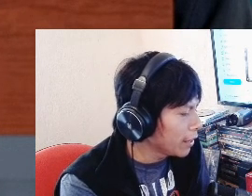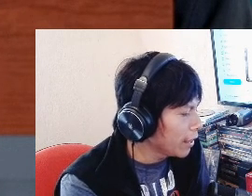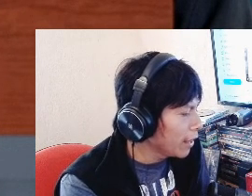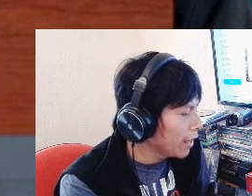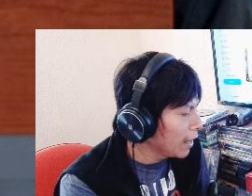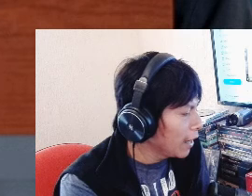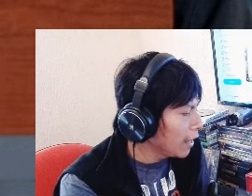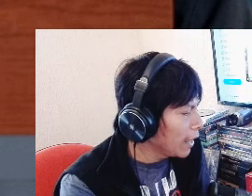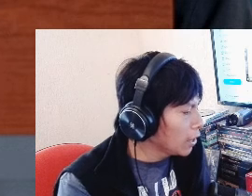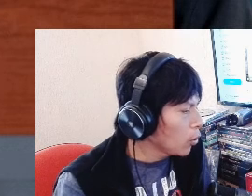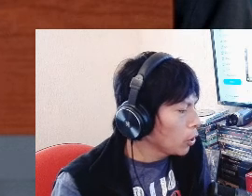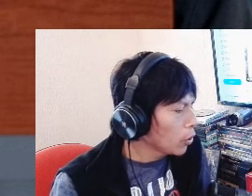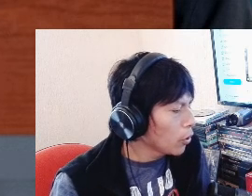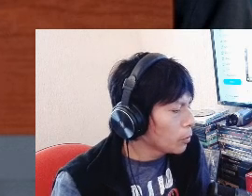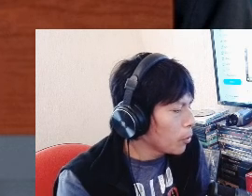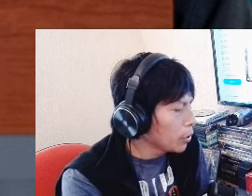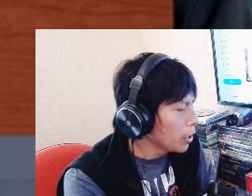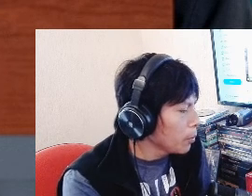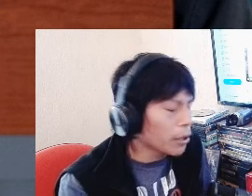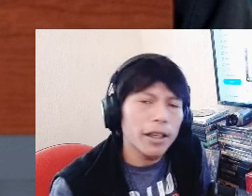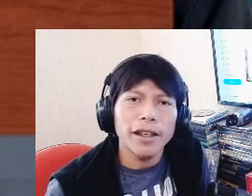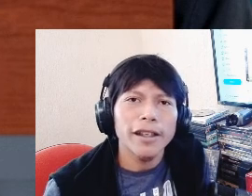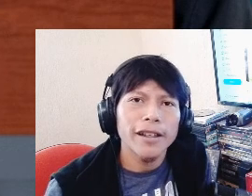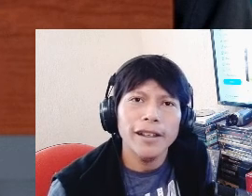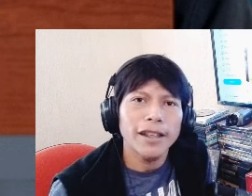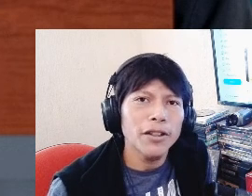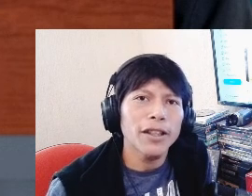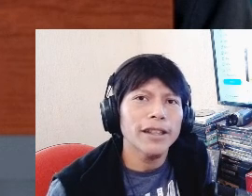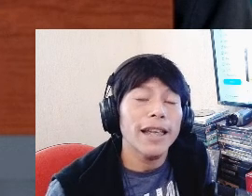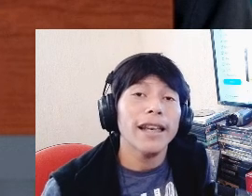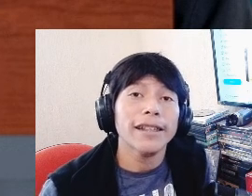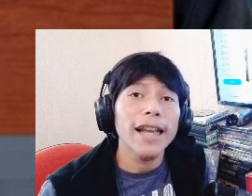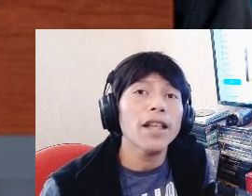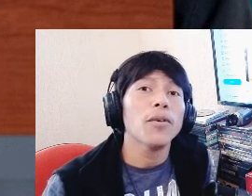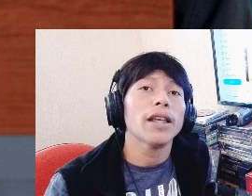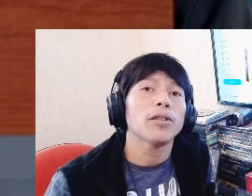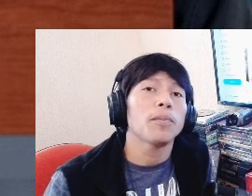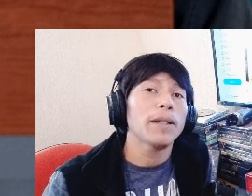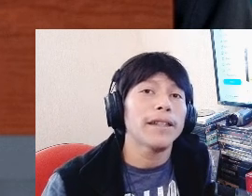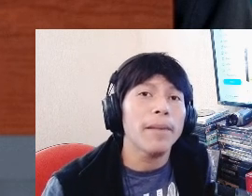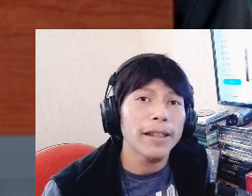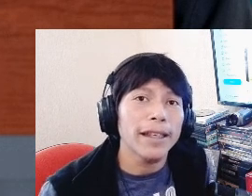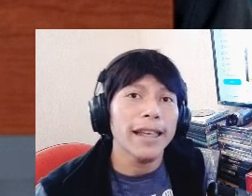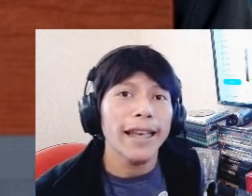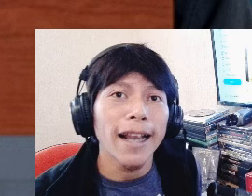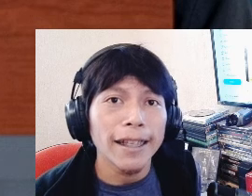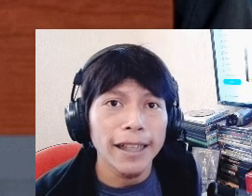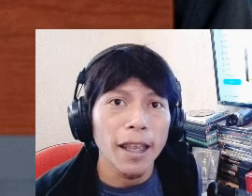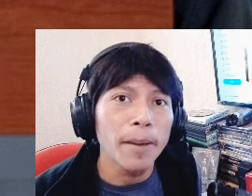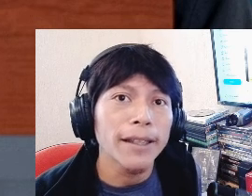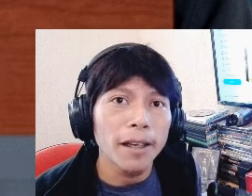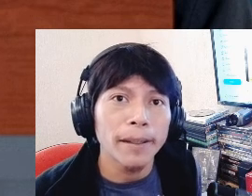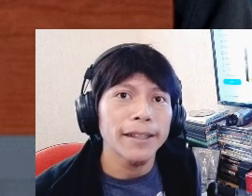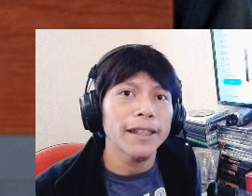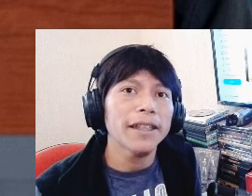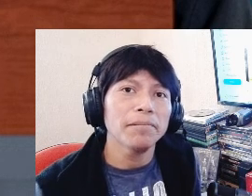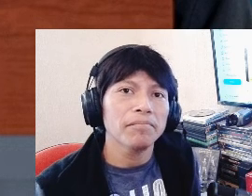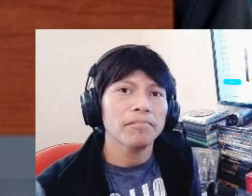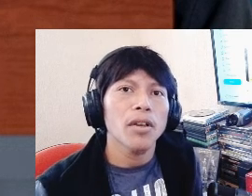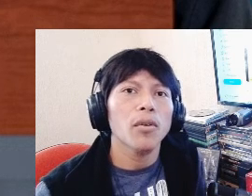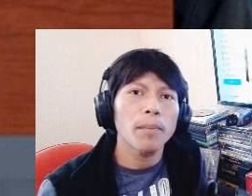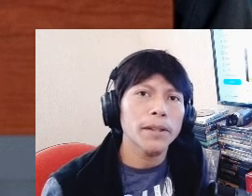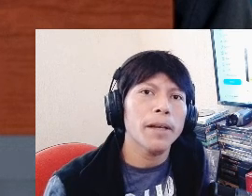decir. Es lo único que yo les puedo decir porque, señores, el escándalo que supuestamente querían hacer y manchar al